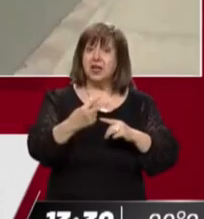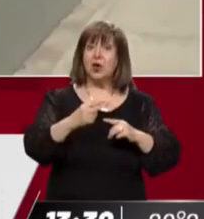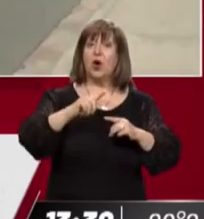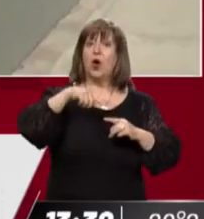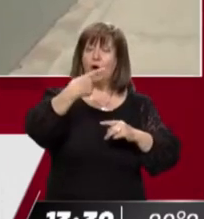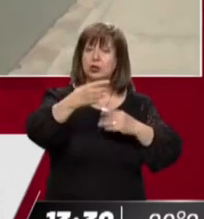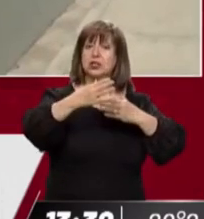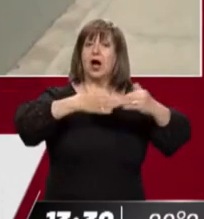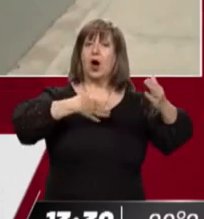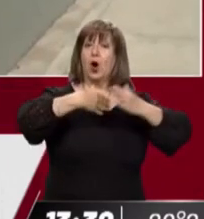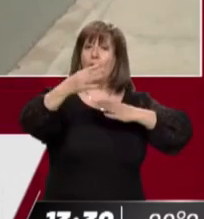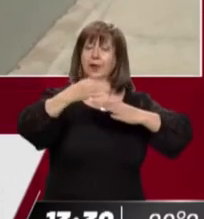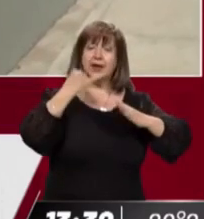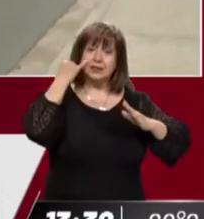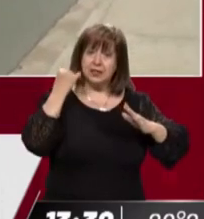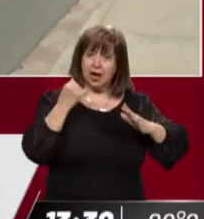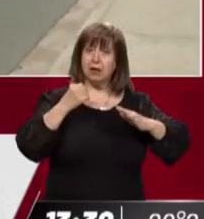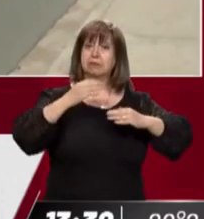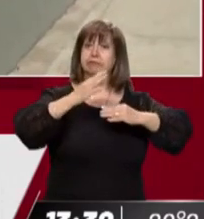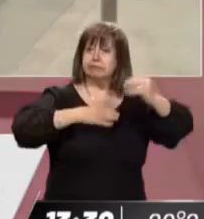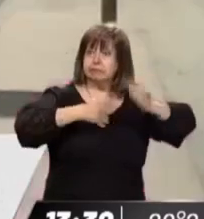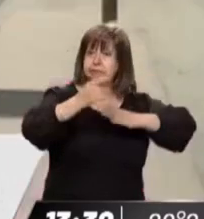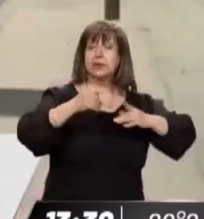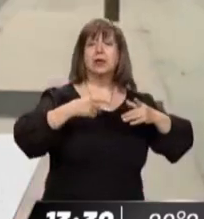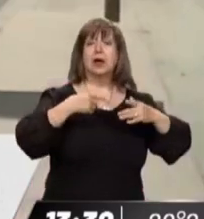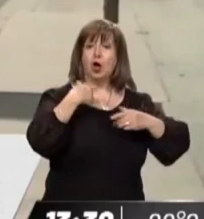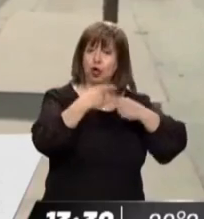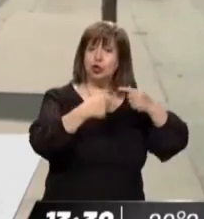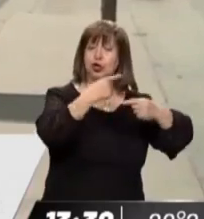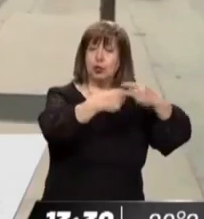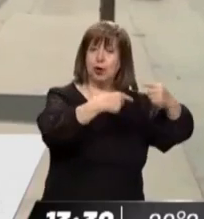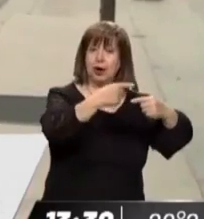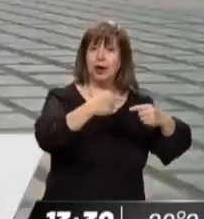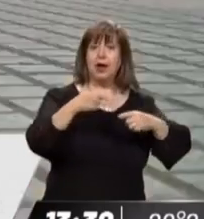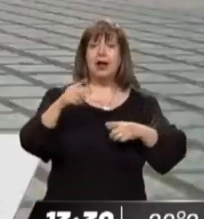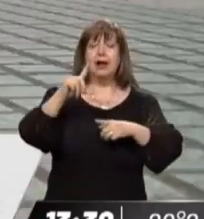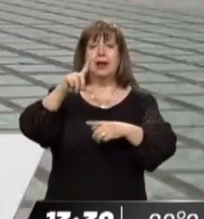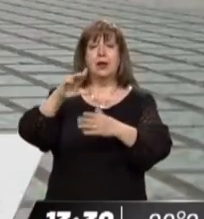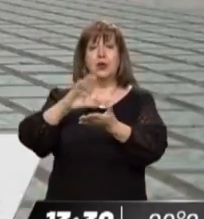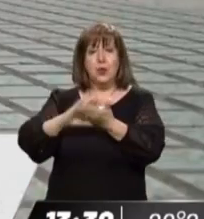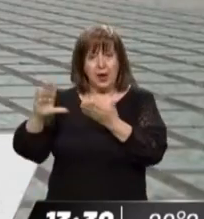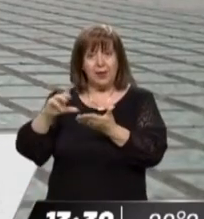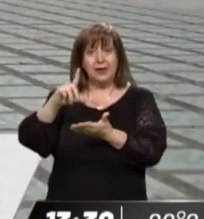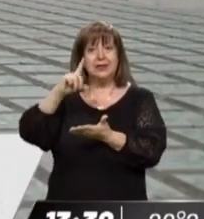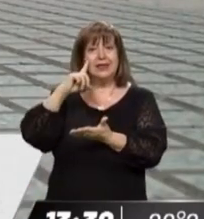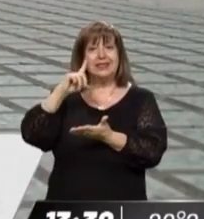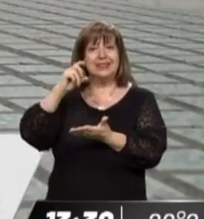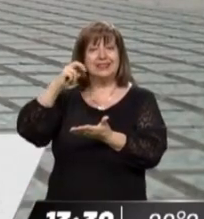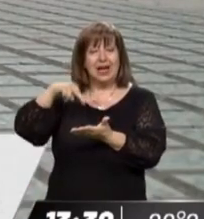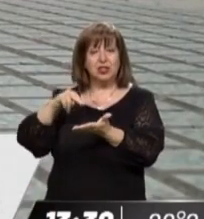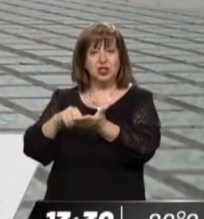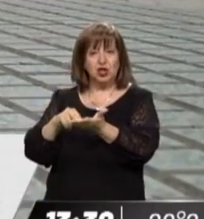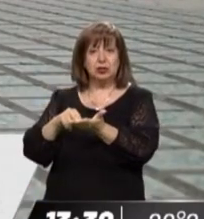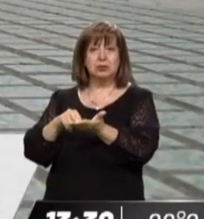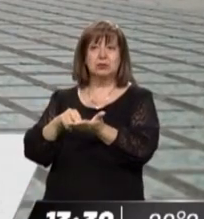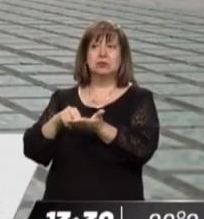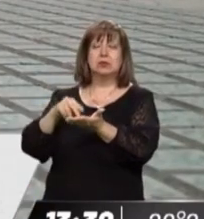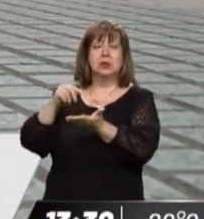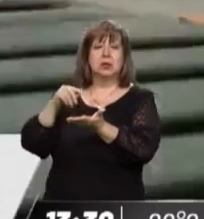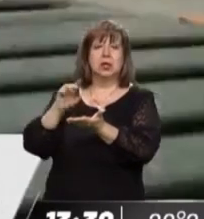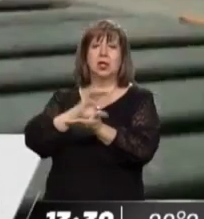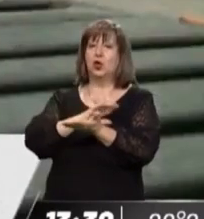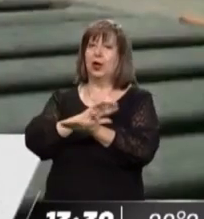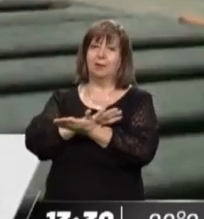continuar y las que estaban por licitarse no se van a licitar y las que se han licitado y no se han iniciado se van a dar de